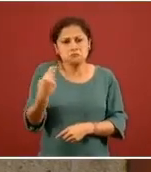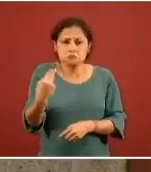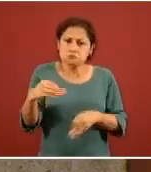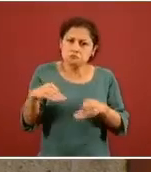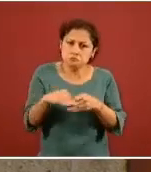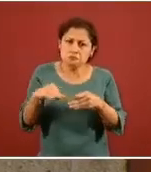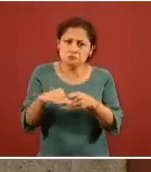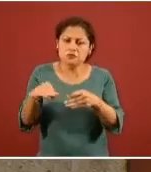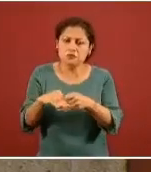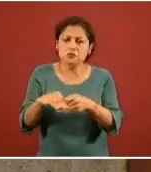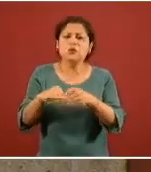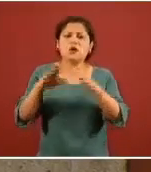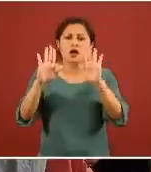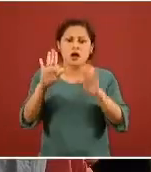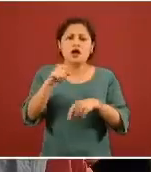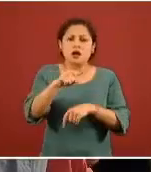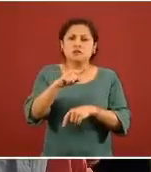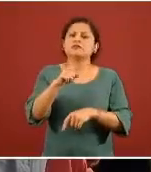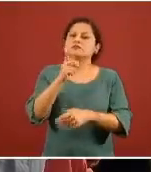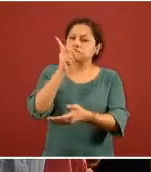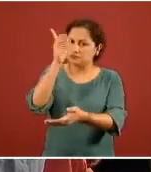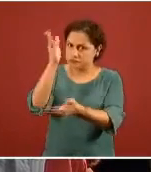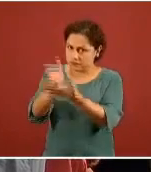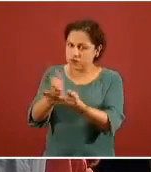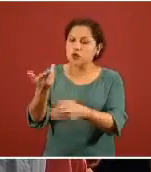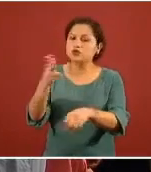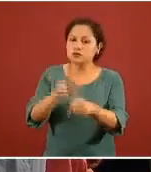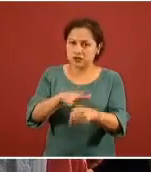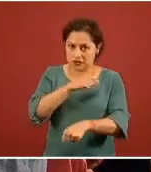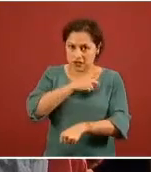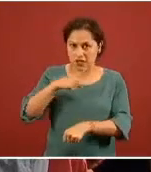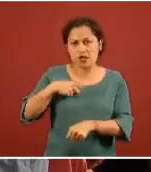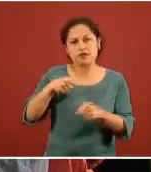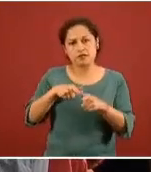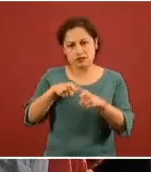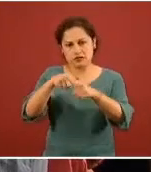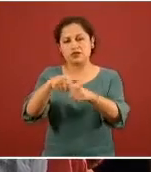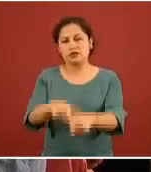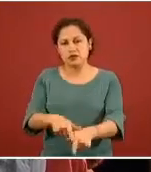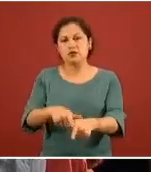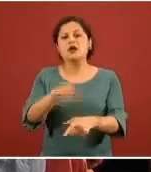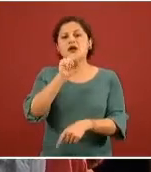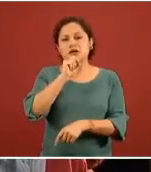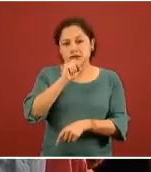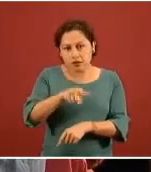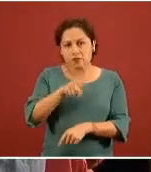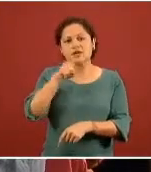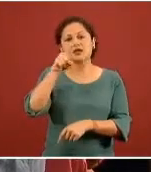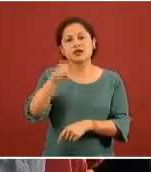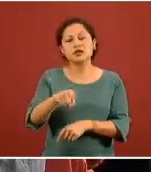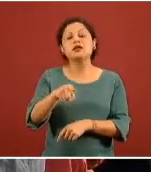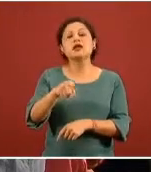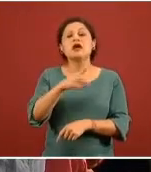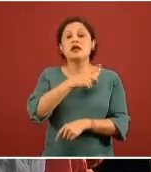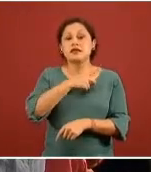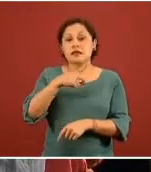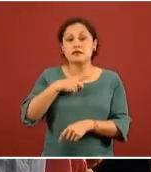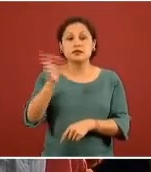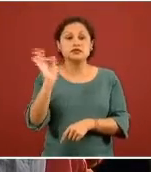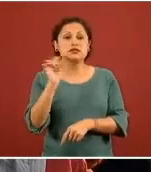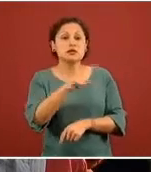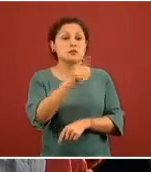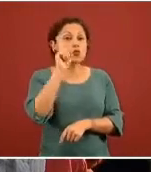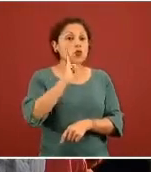pruebas para detección de VIH, por ejemplo, para prevenir la transmisión madre a hijo, que